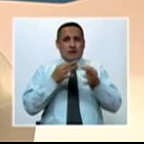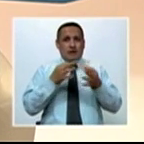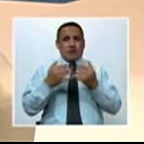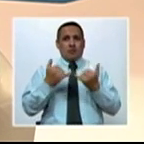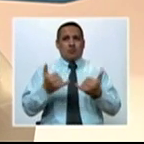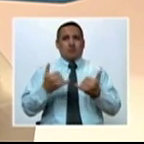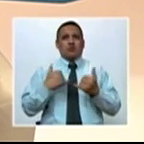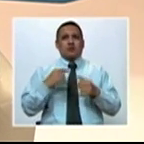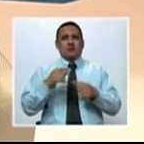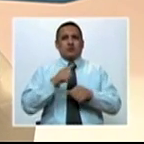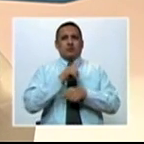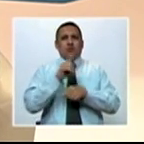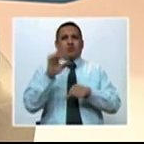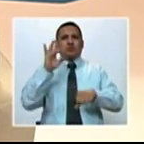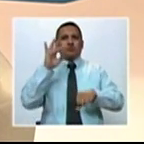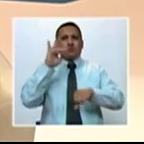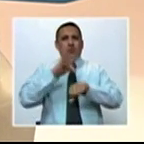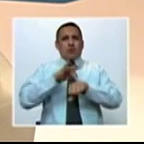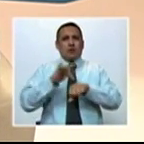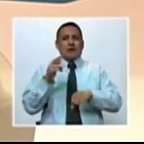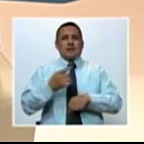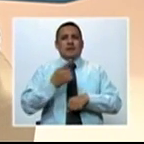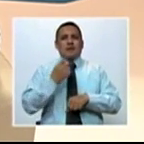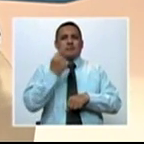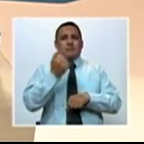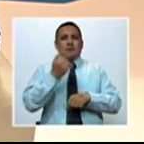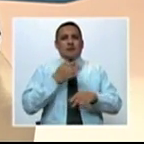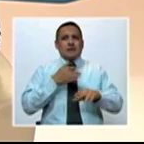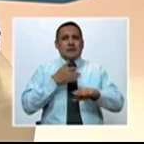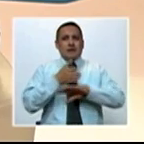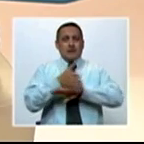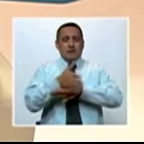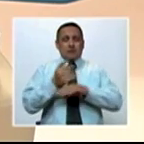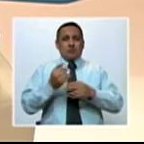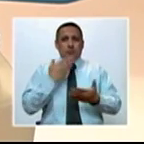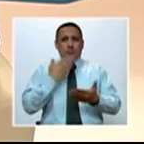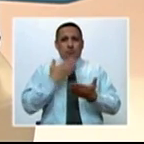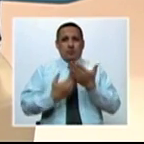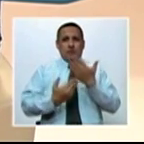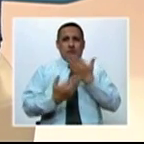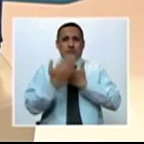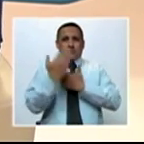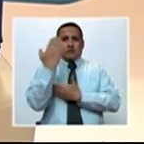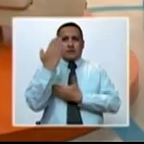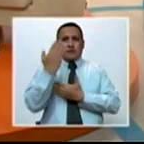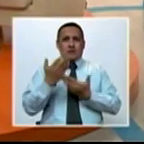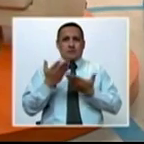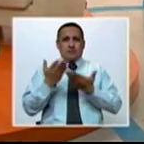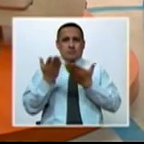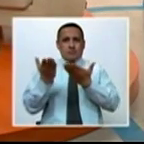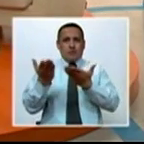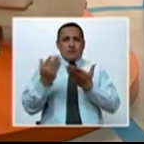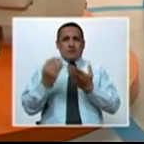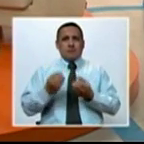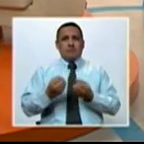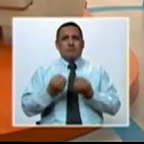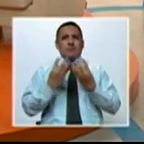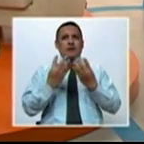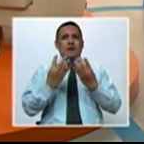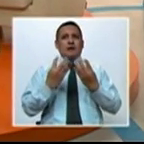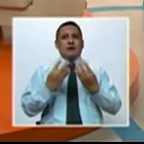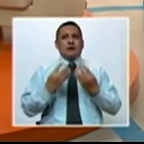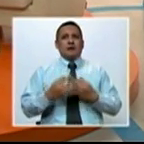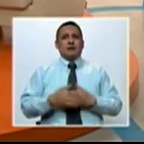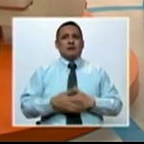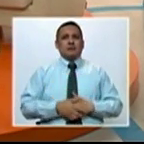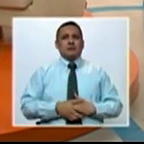hoy, intangibilidad de ingresos. No sé si Felipe, buenos días. Rocío, buenos